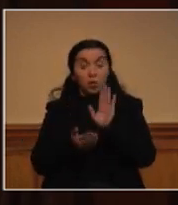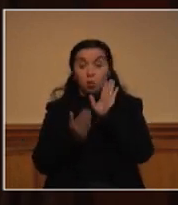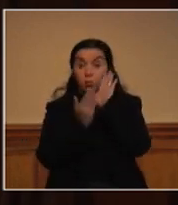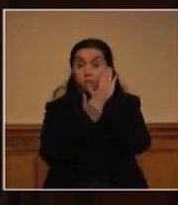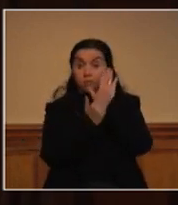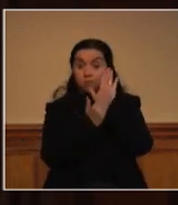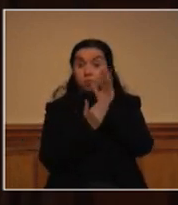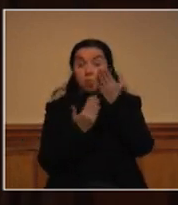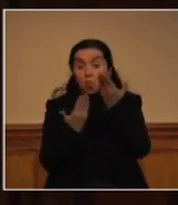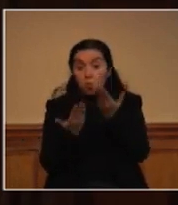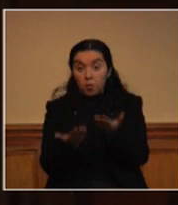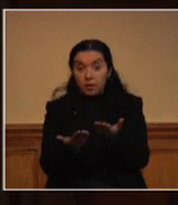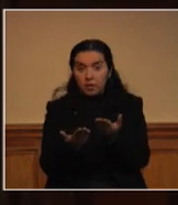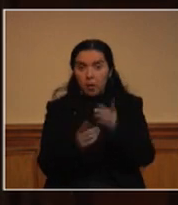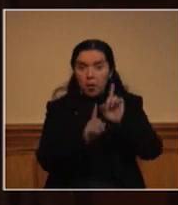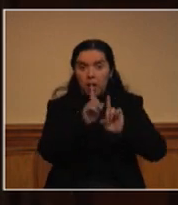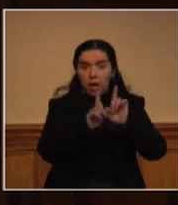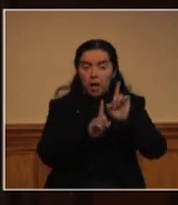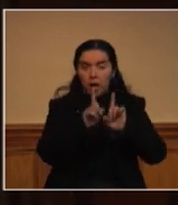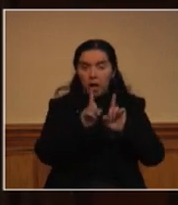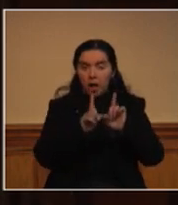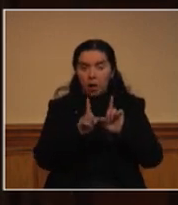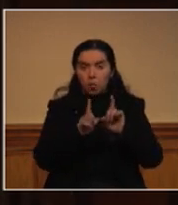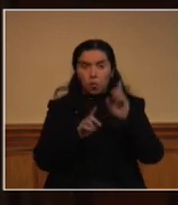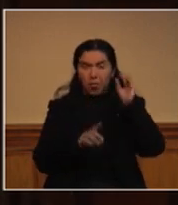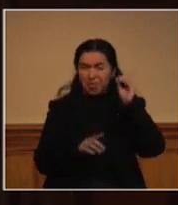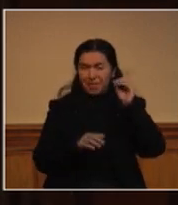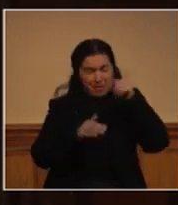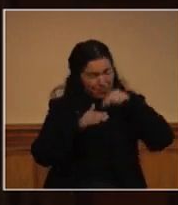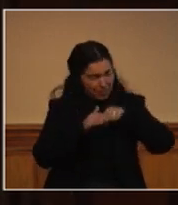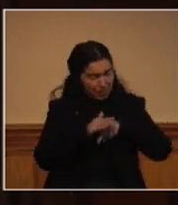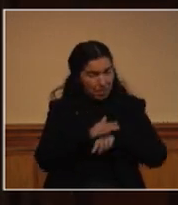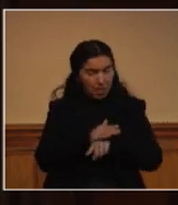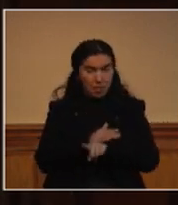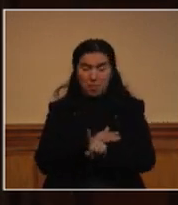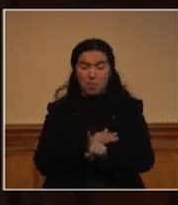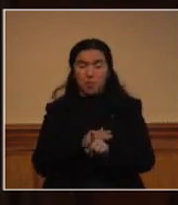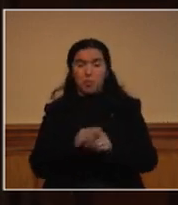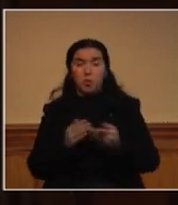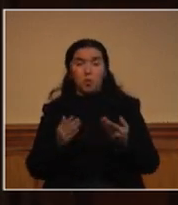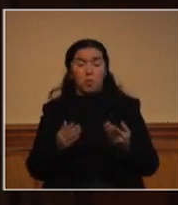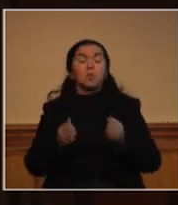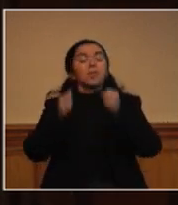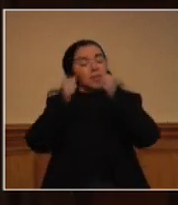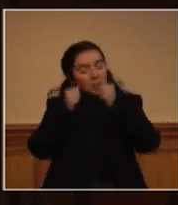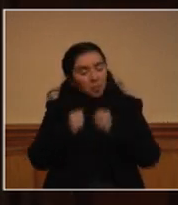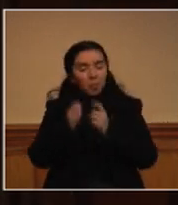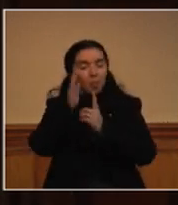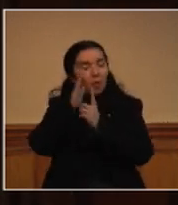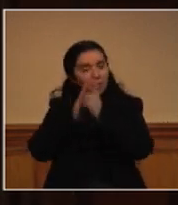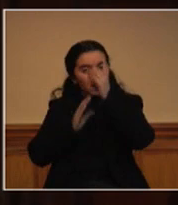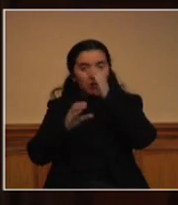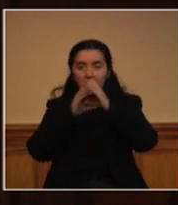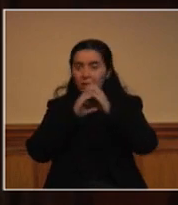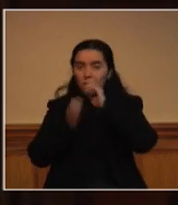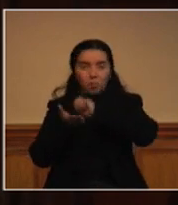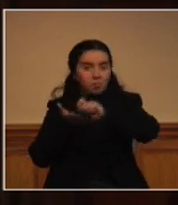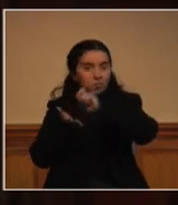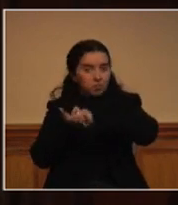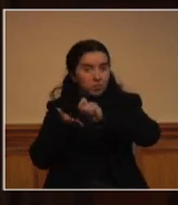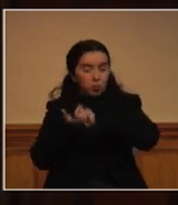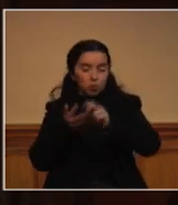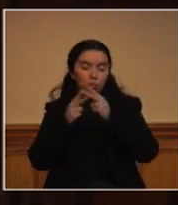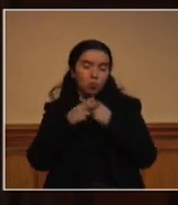cómo alumnos con discapacidades muy severas pueden llegar al desarrollo de la comunicación escrita,